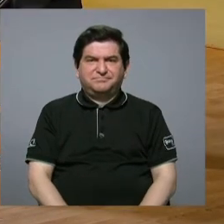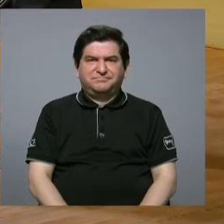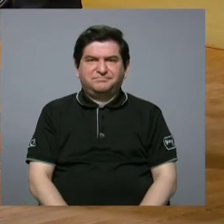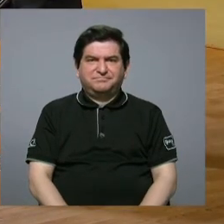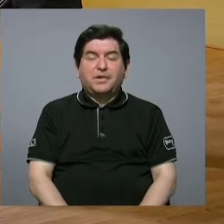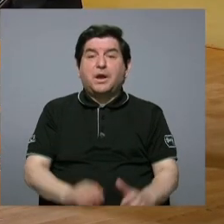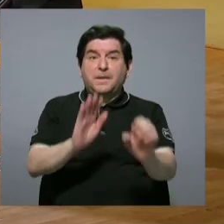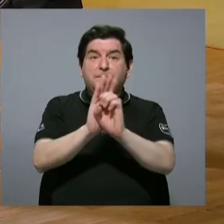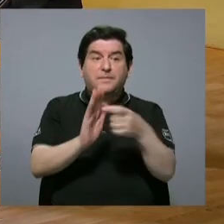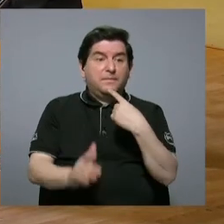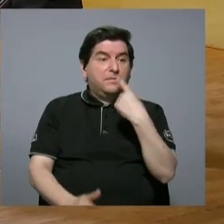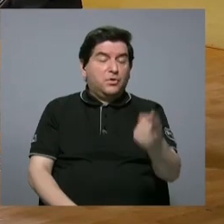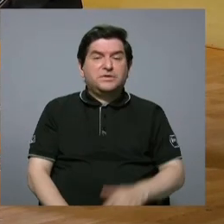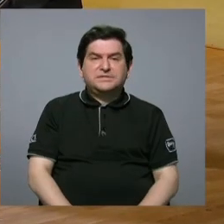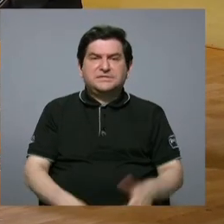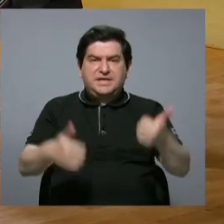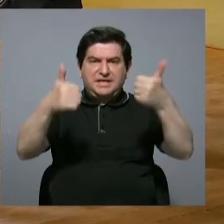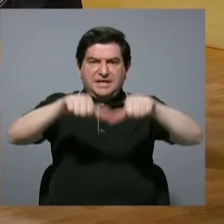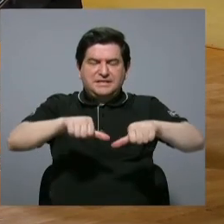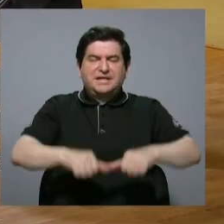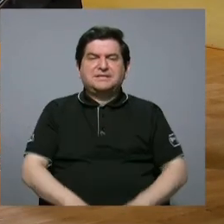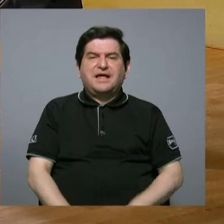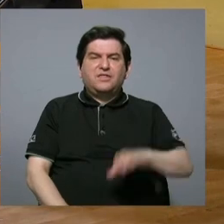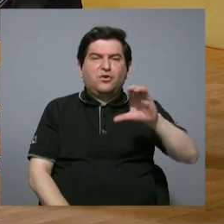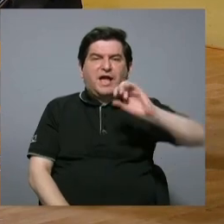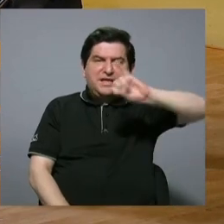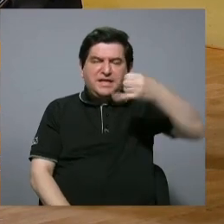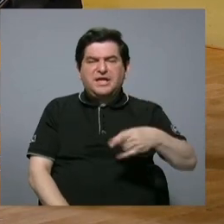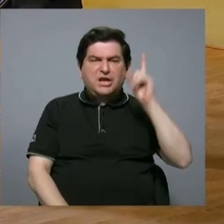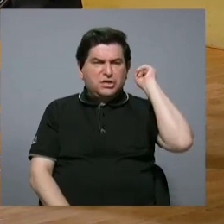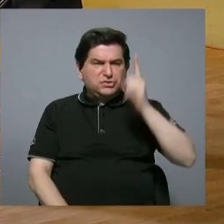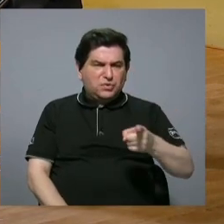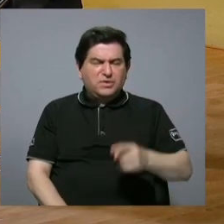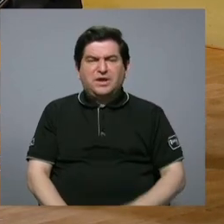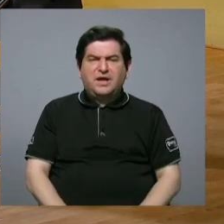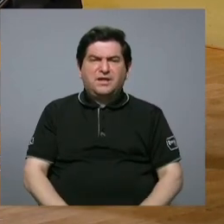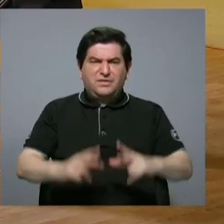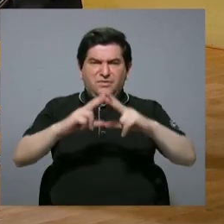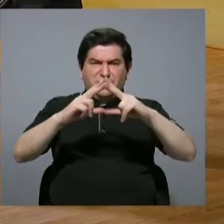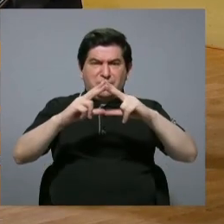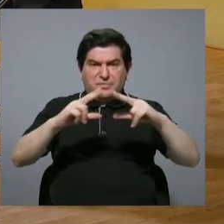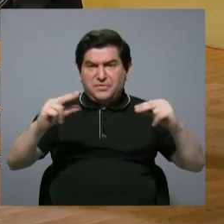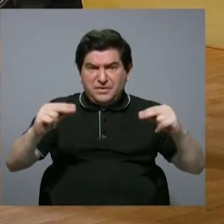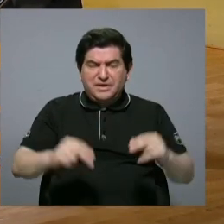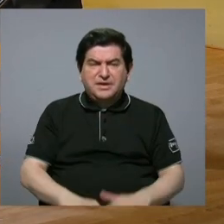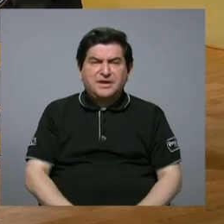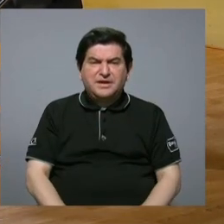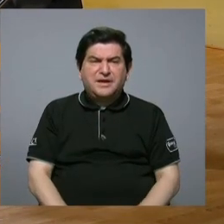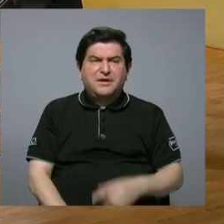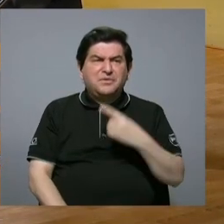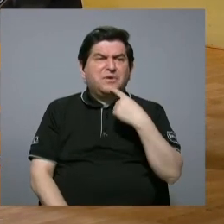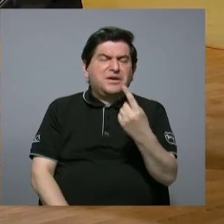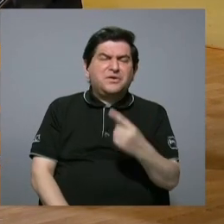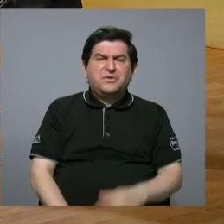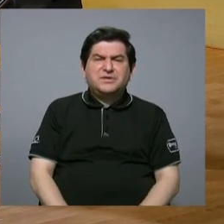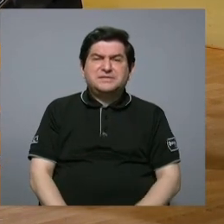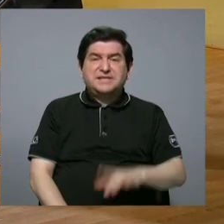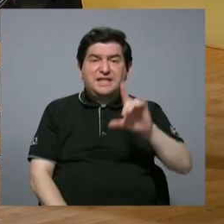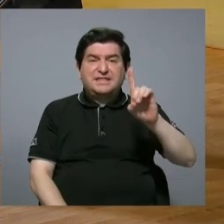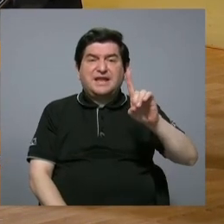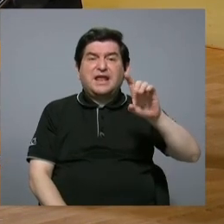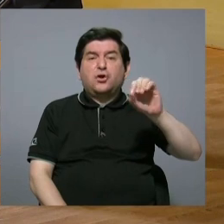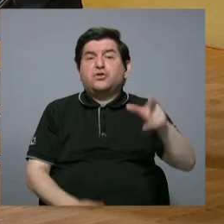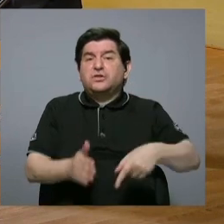por ejemplo, decir que el Tratado Cañajeres fue impuesto porque en Nicaragua había, eso lo dice, por ejemplo, Ortega de vez en